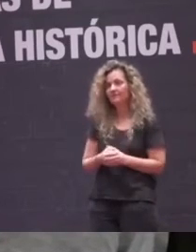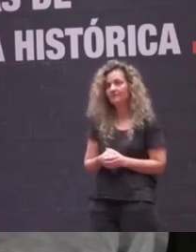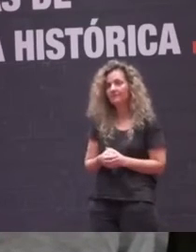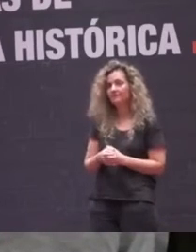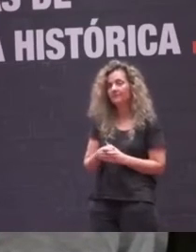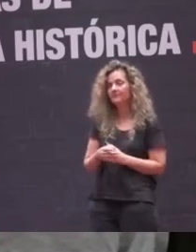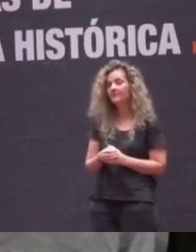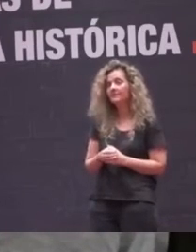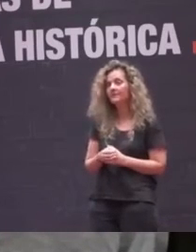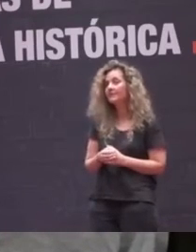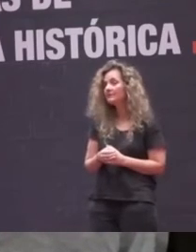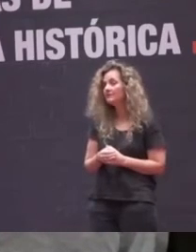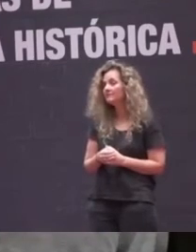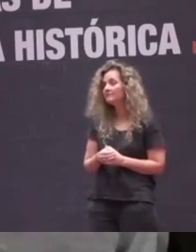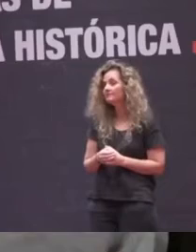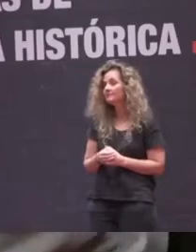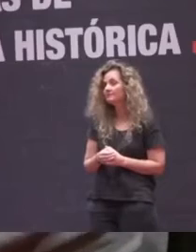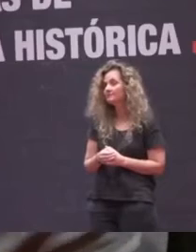dentro desa